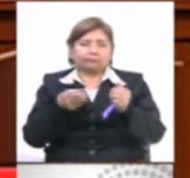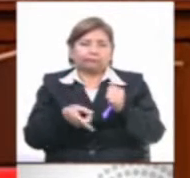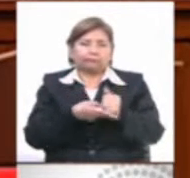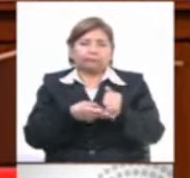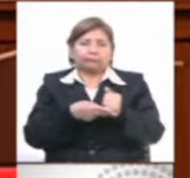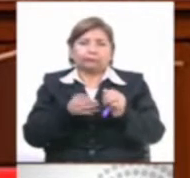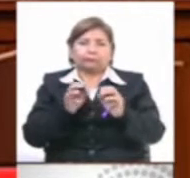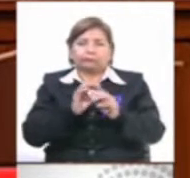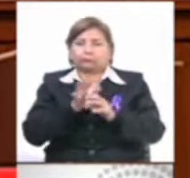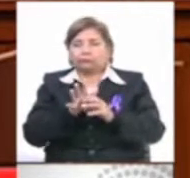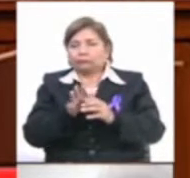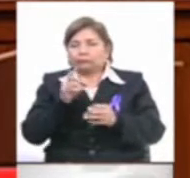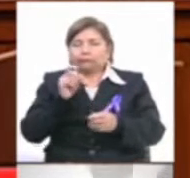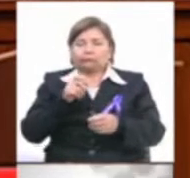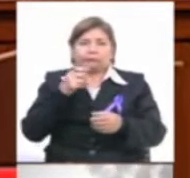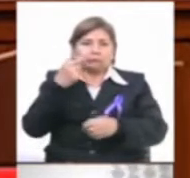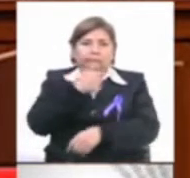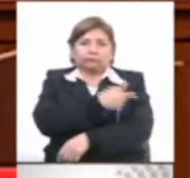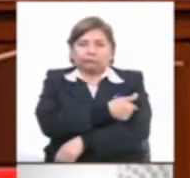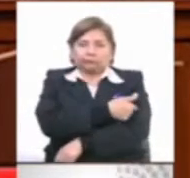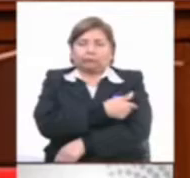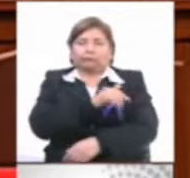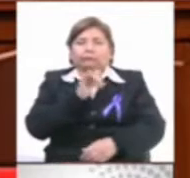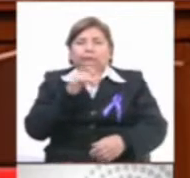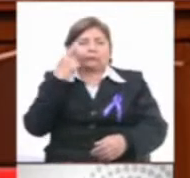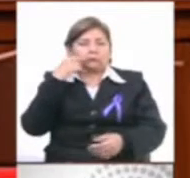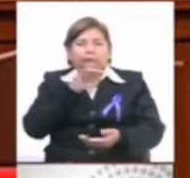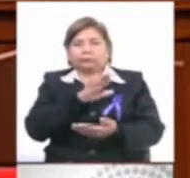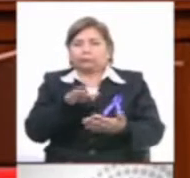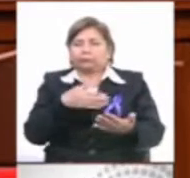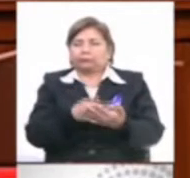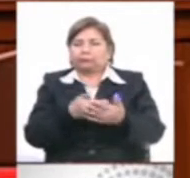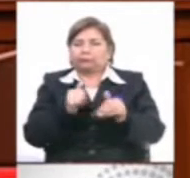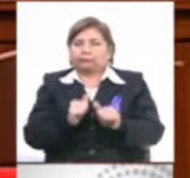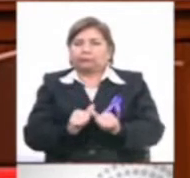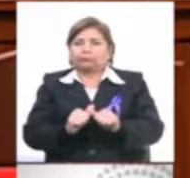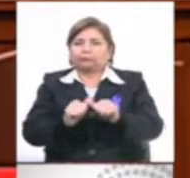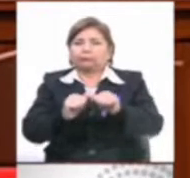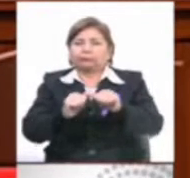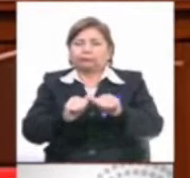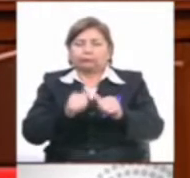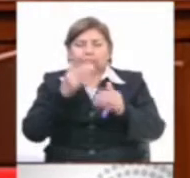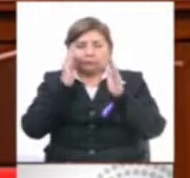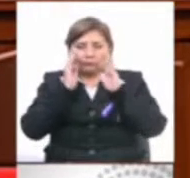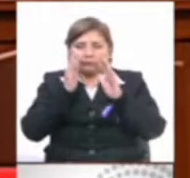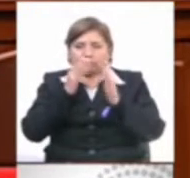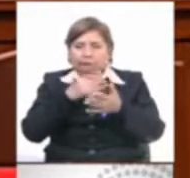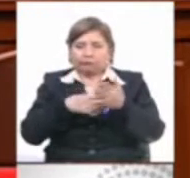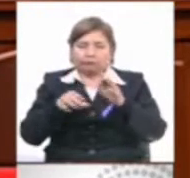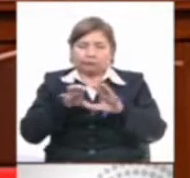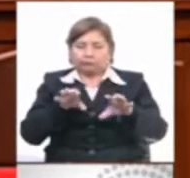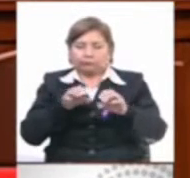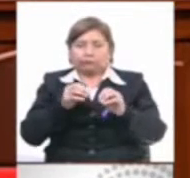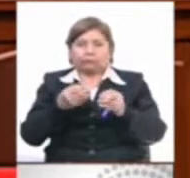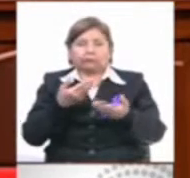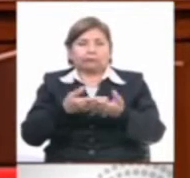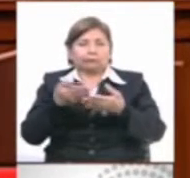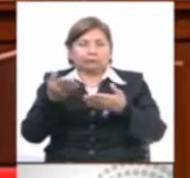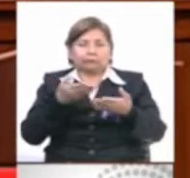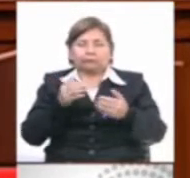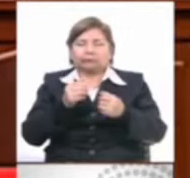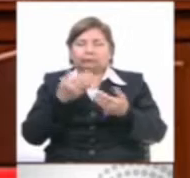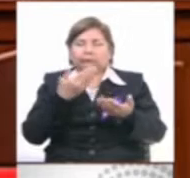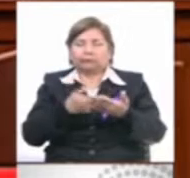el flujo de los recursos para vacunas y para toda la continuidad de la primera línea de atención, así como el mantenimiento